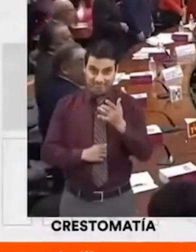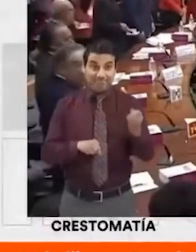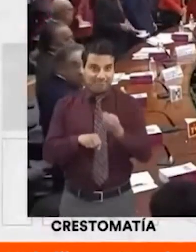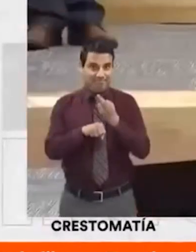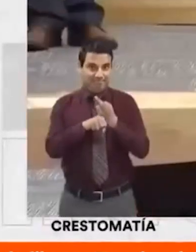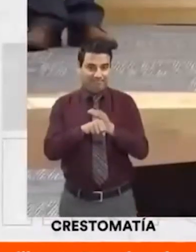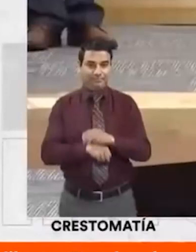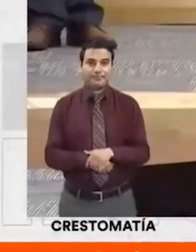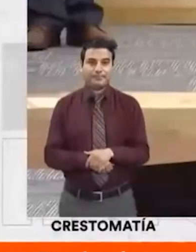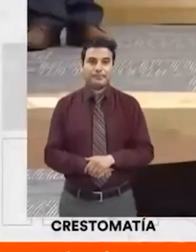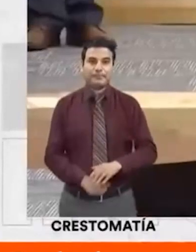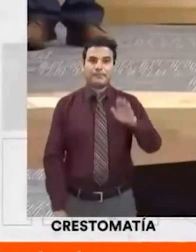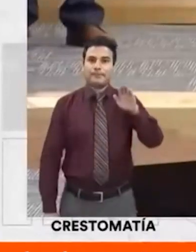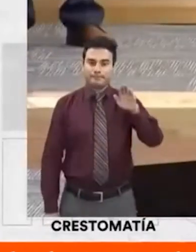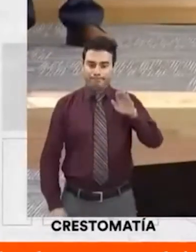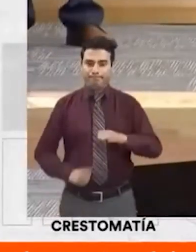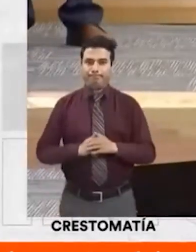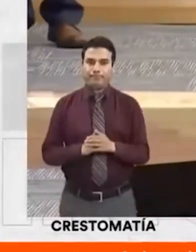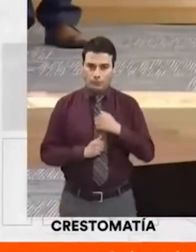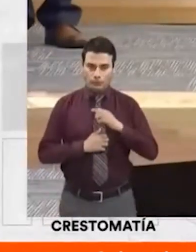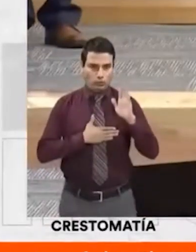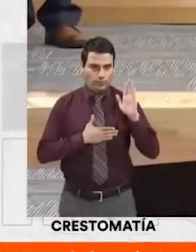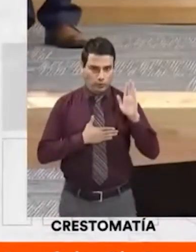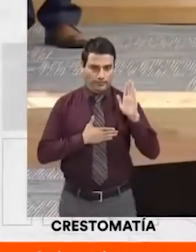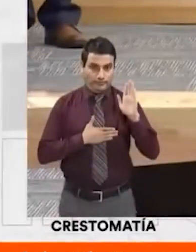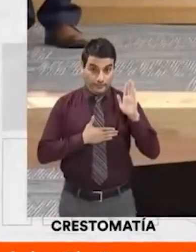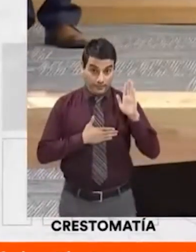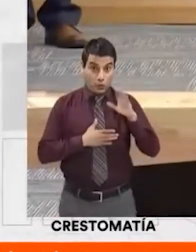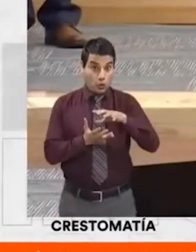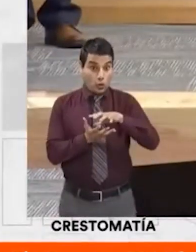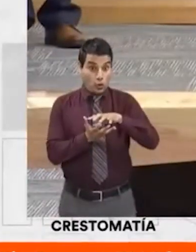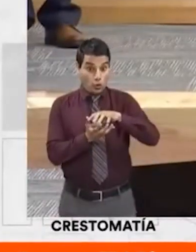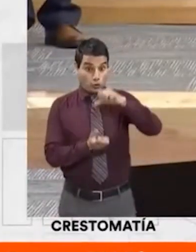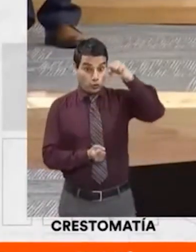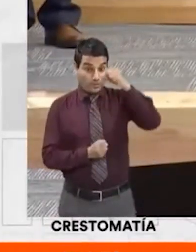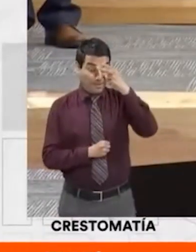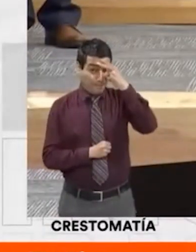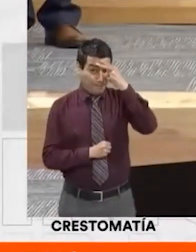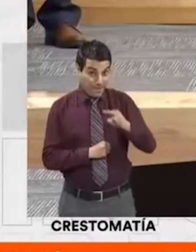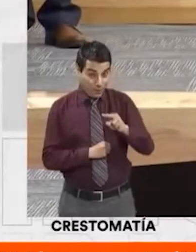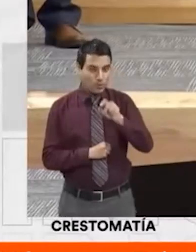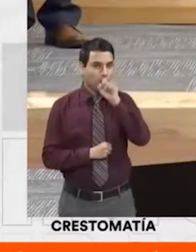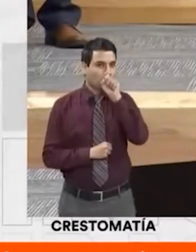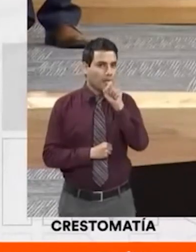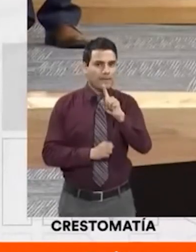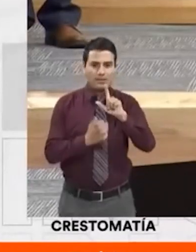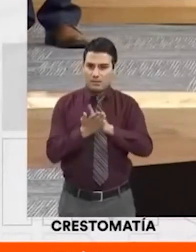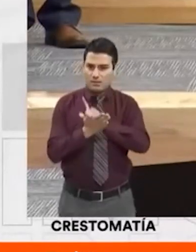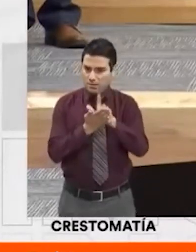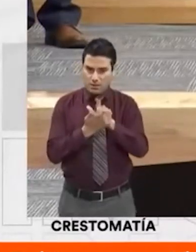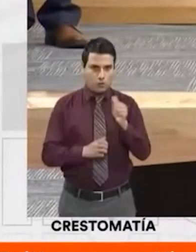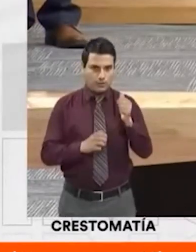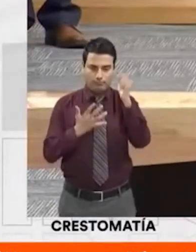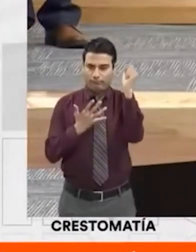presentando por partidos e incluso por participantes a eso llegó en un momento Entonces es un proceso absolutamente constitucional previsto